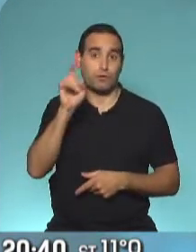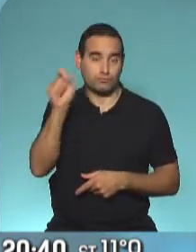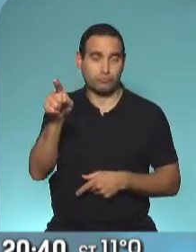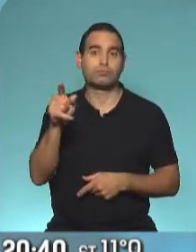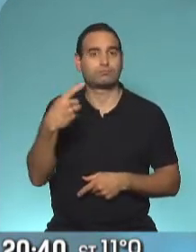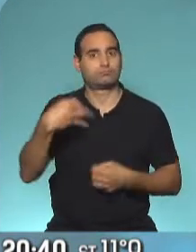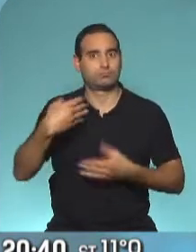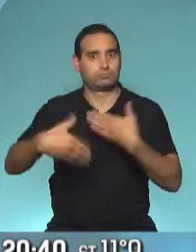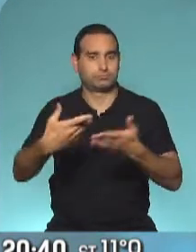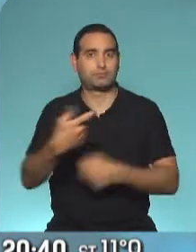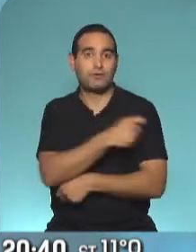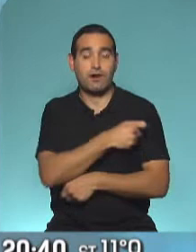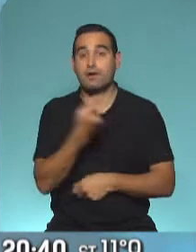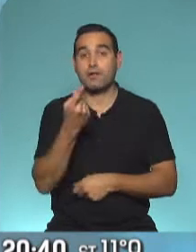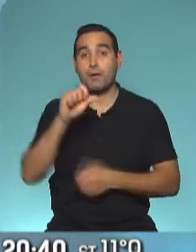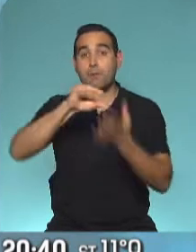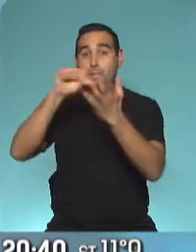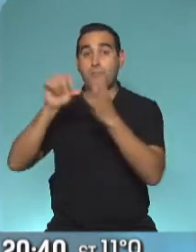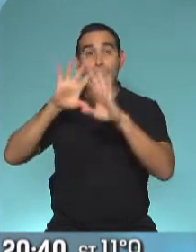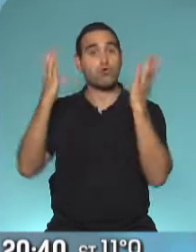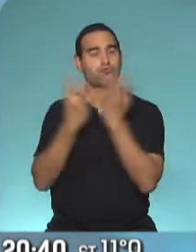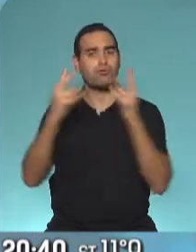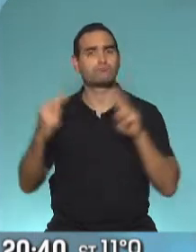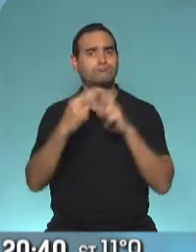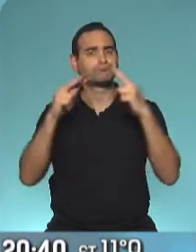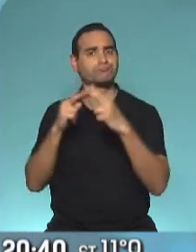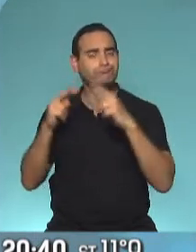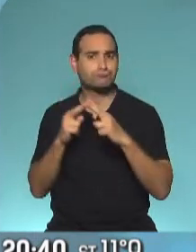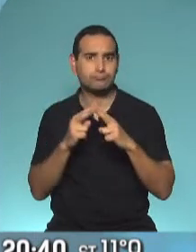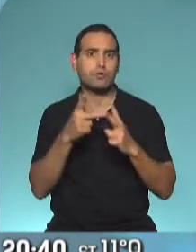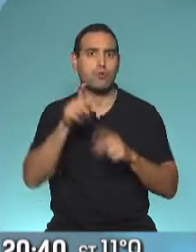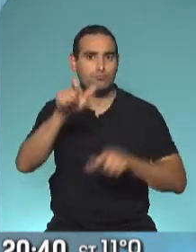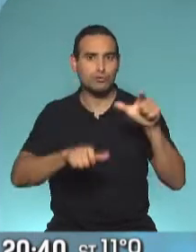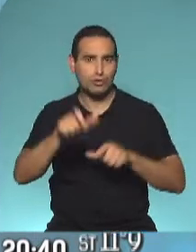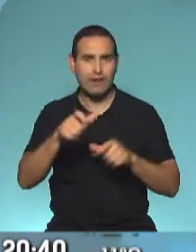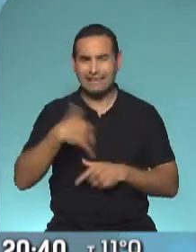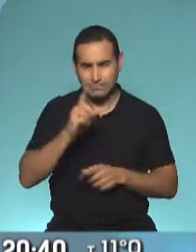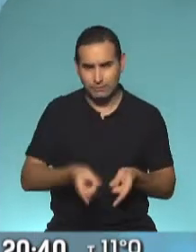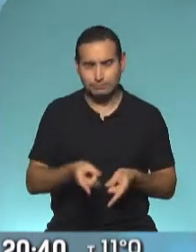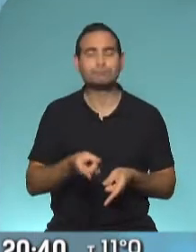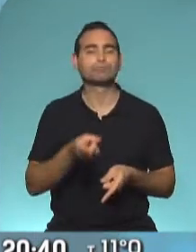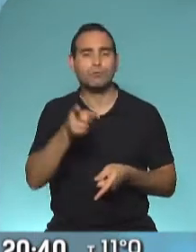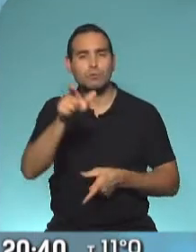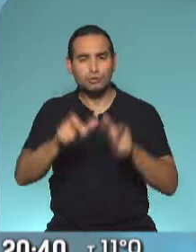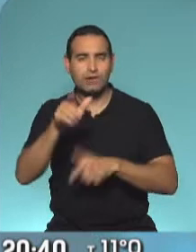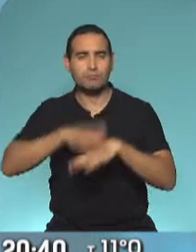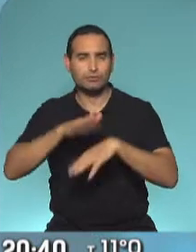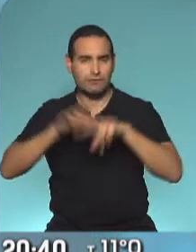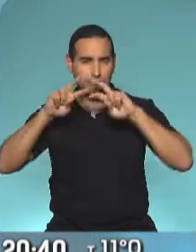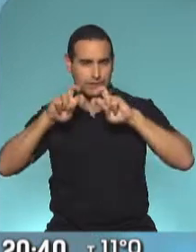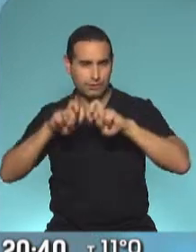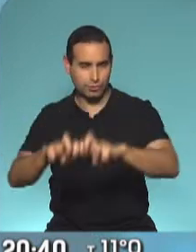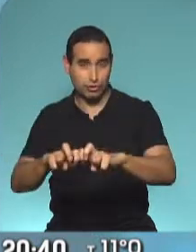semanas atrás se reunieron principales países del mundo y mantuvieron un encuentro con quienes están lleva a argentina también están llevando adelante esa investigación